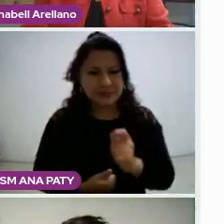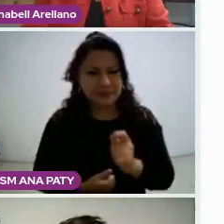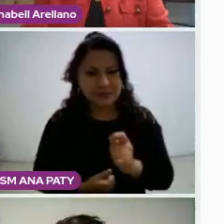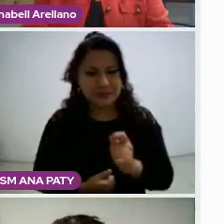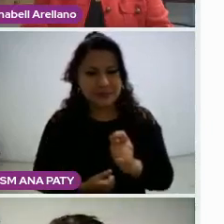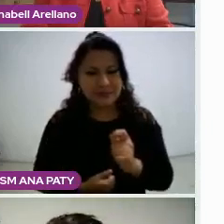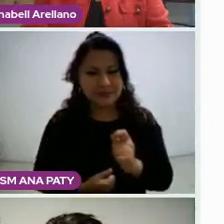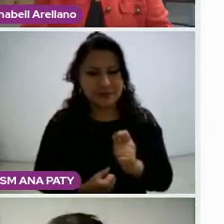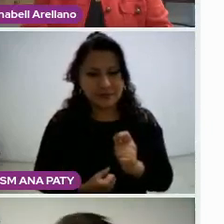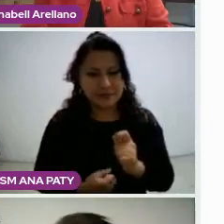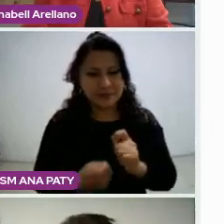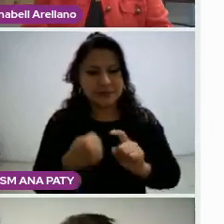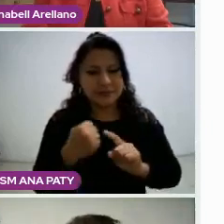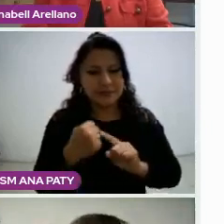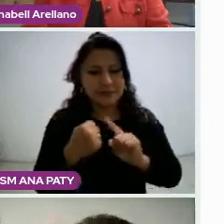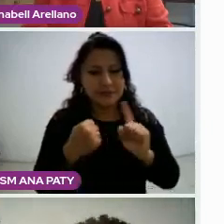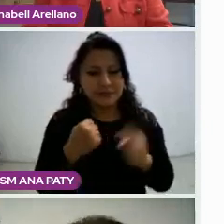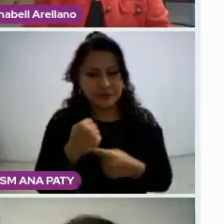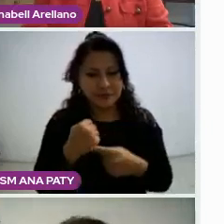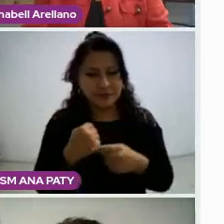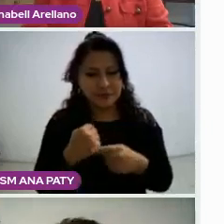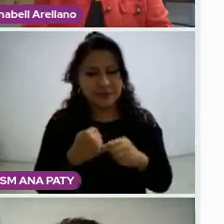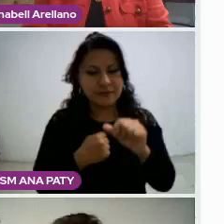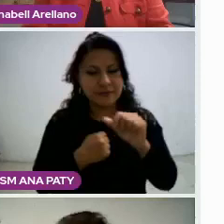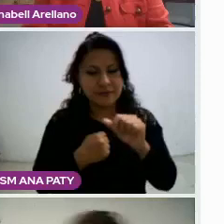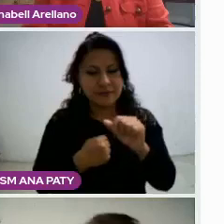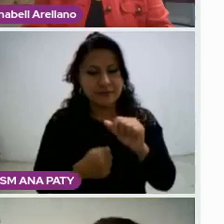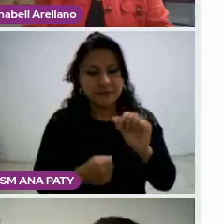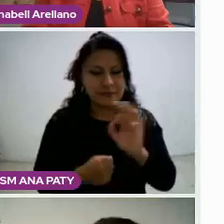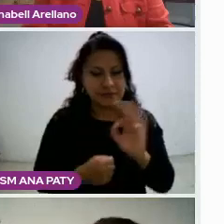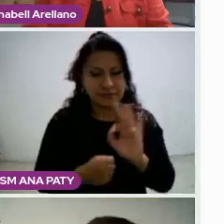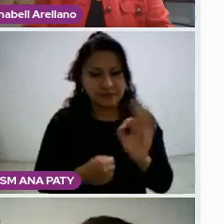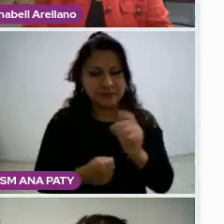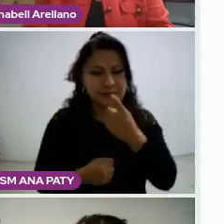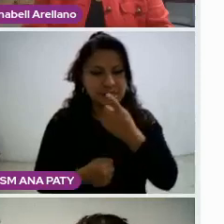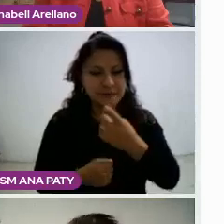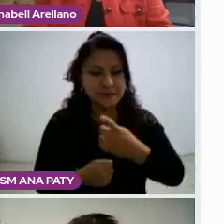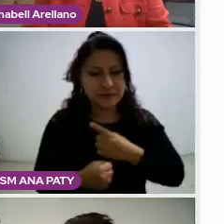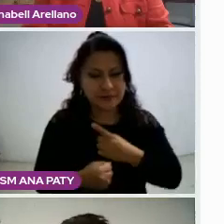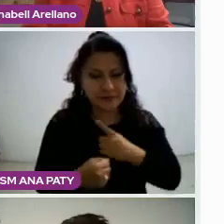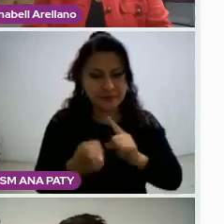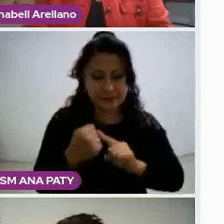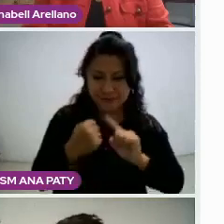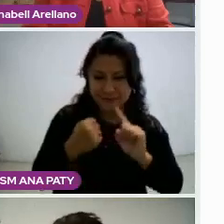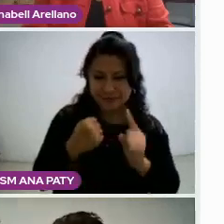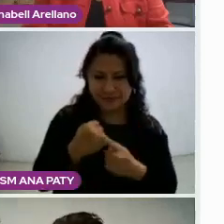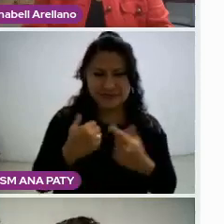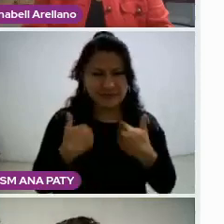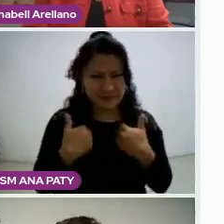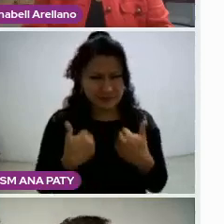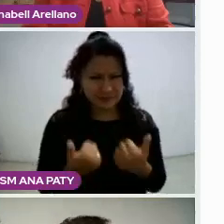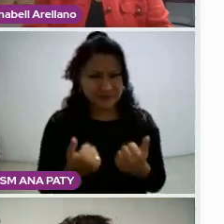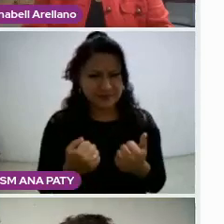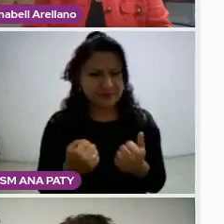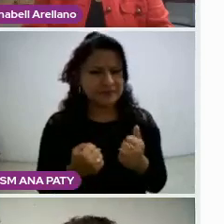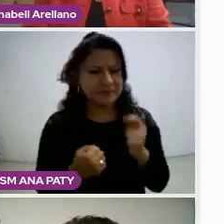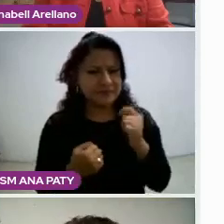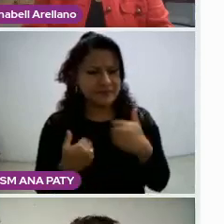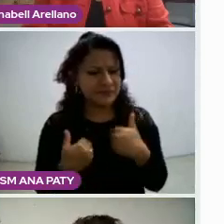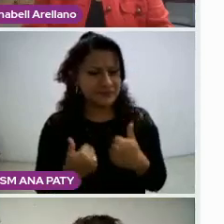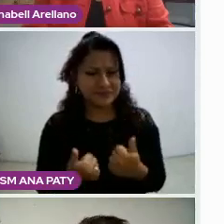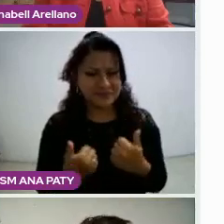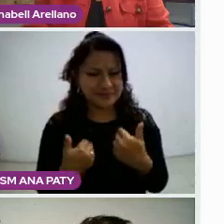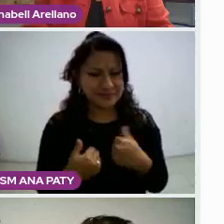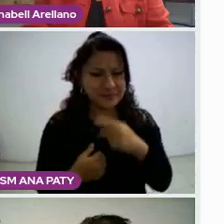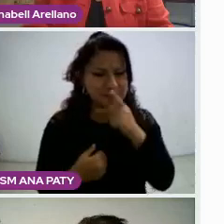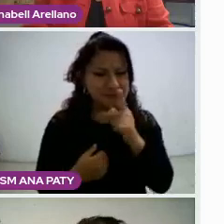dicen algún albur, lo voy a entender literalmente y no lo entiendo como un albur. Eso es una forma rápida,